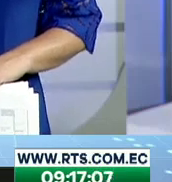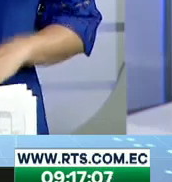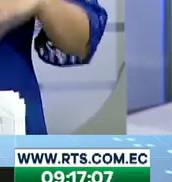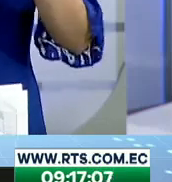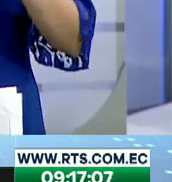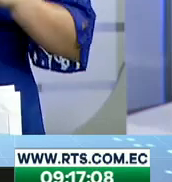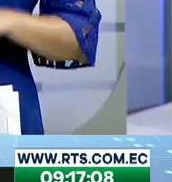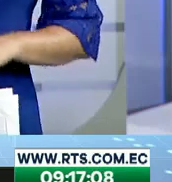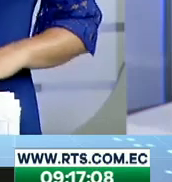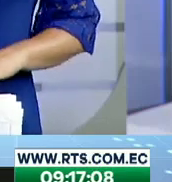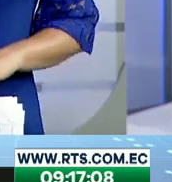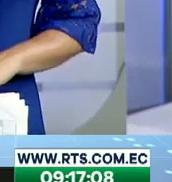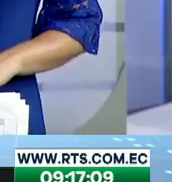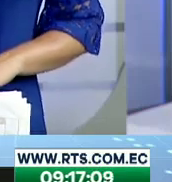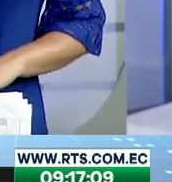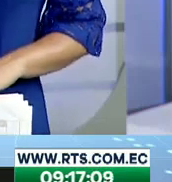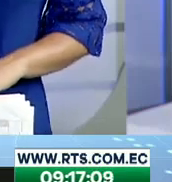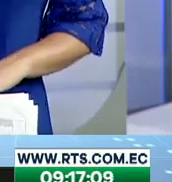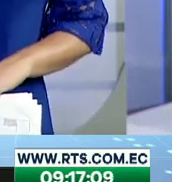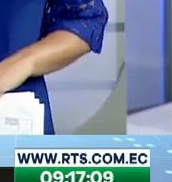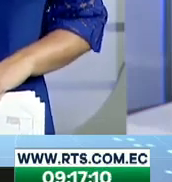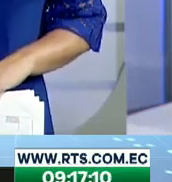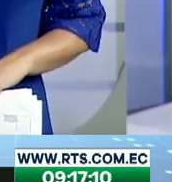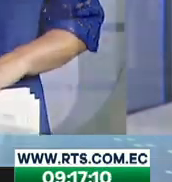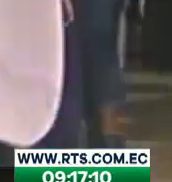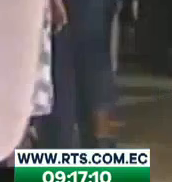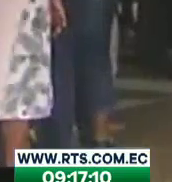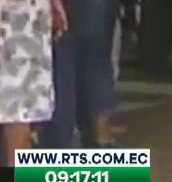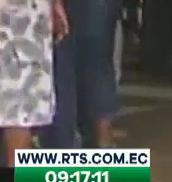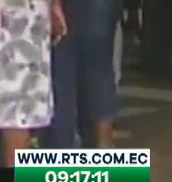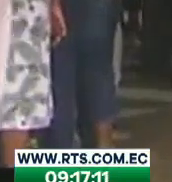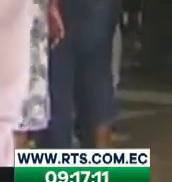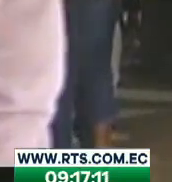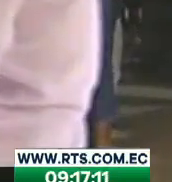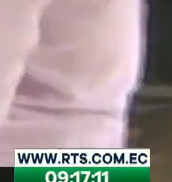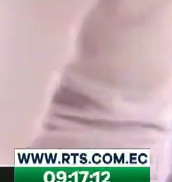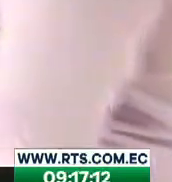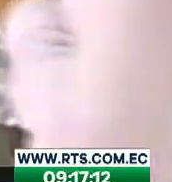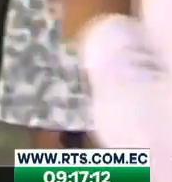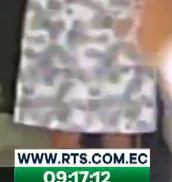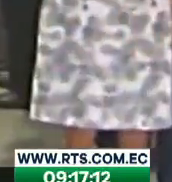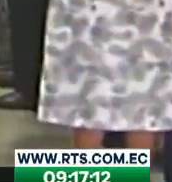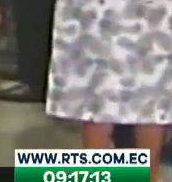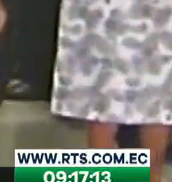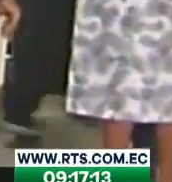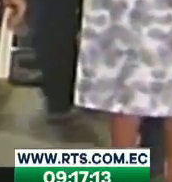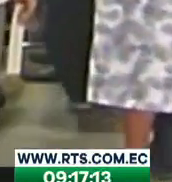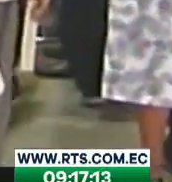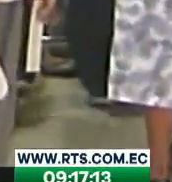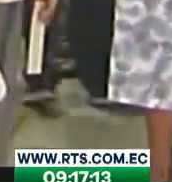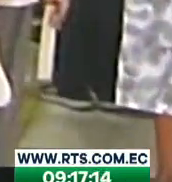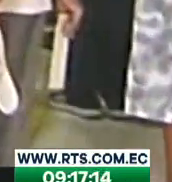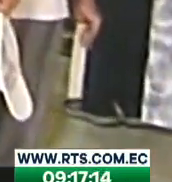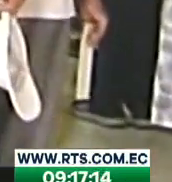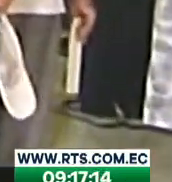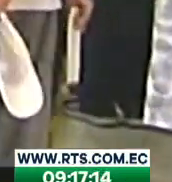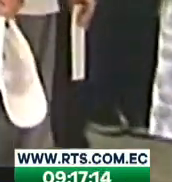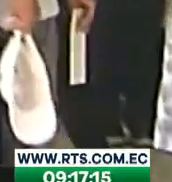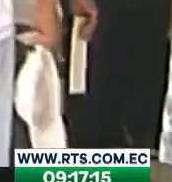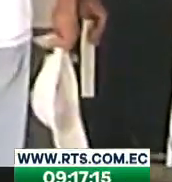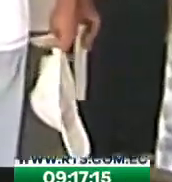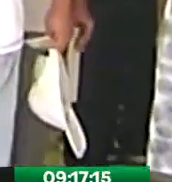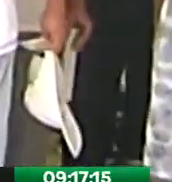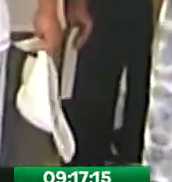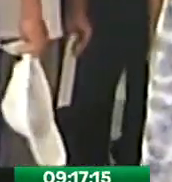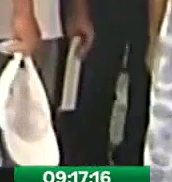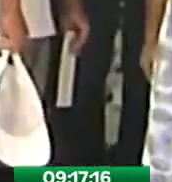sino dentro. Dentro donde ahora les mostramos en este instante cuál es el ambiente. Son ventanillas habilitadas desde las 7 de la